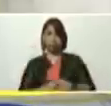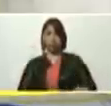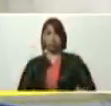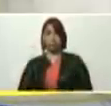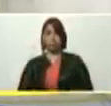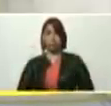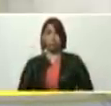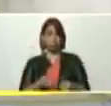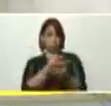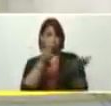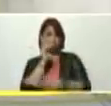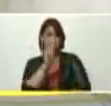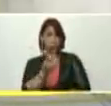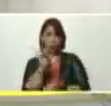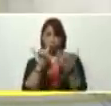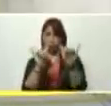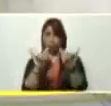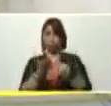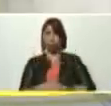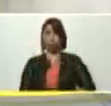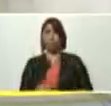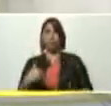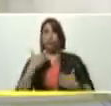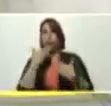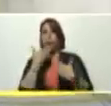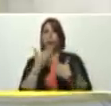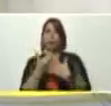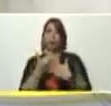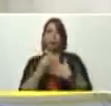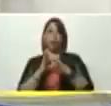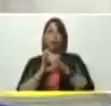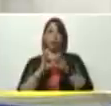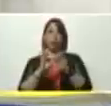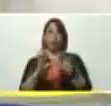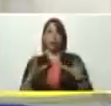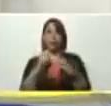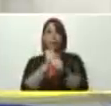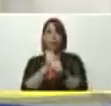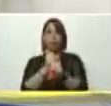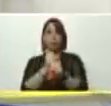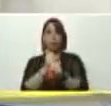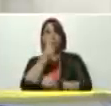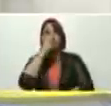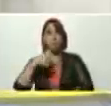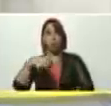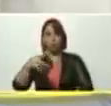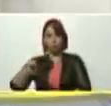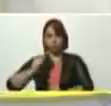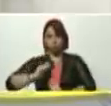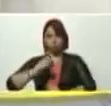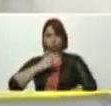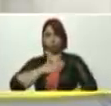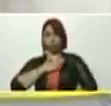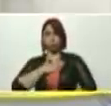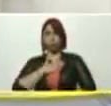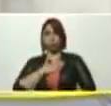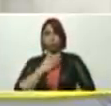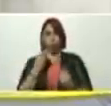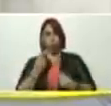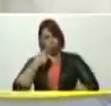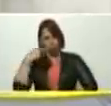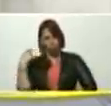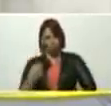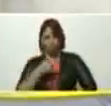Ustedes lo van a ver. Yo agradezco la confianza del pueblo que deposita en mí como hombre